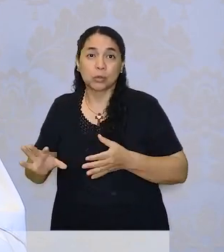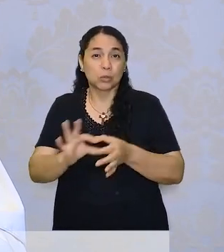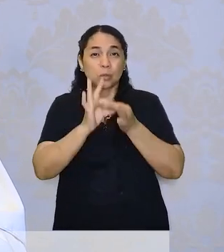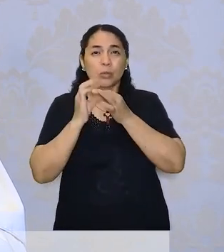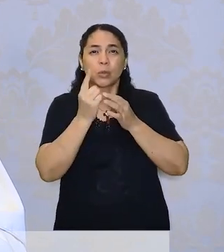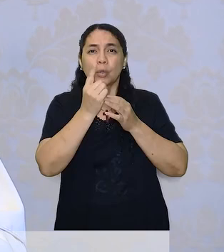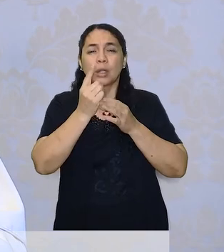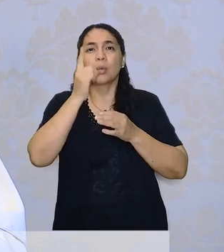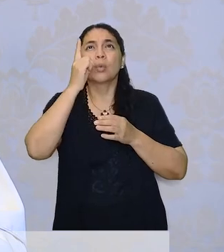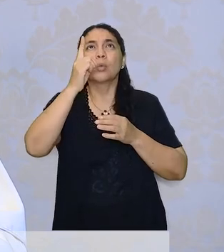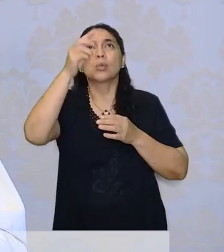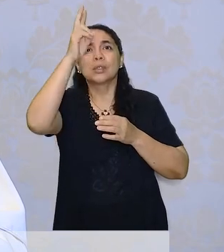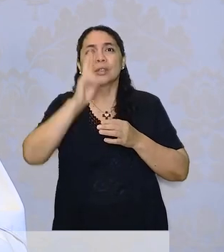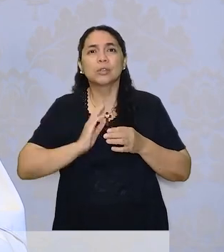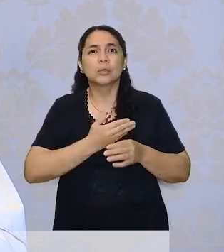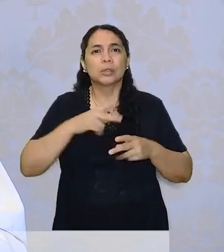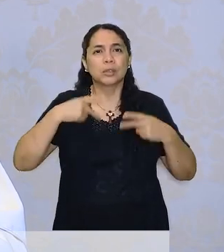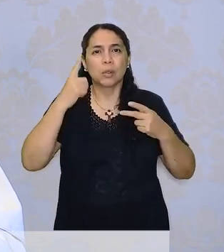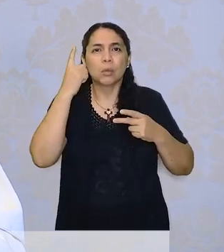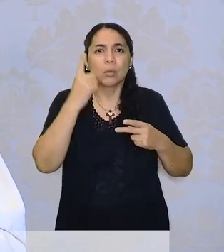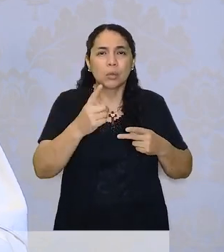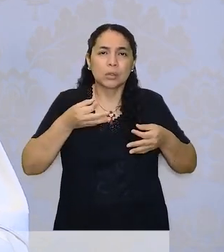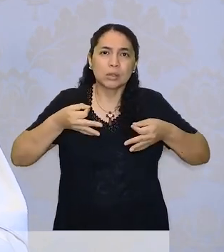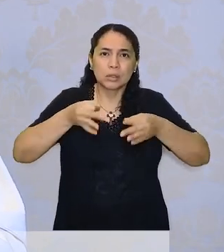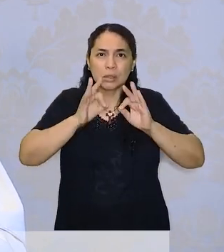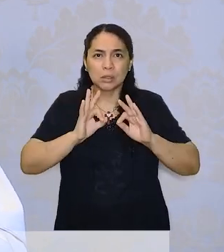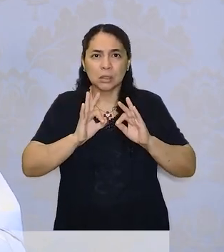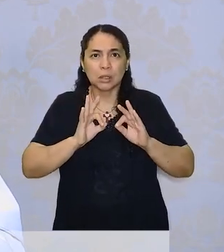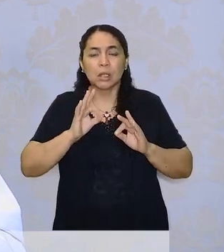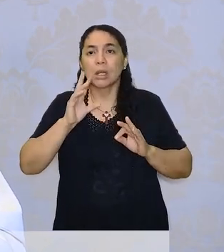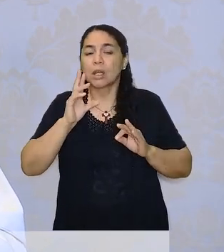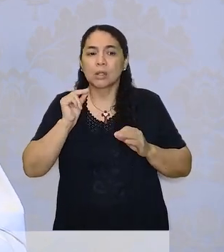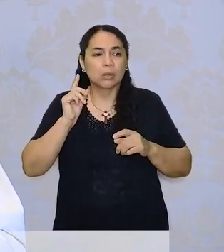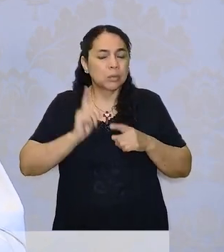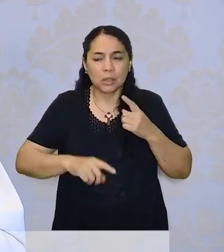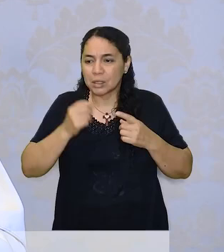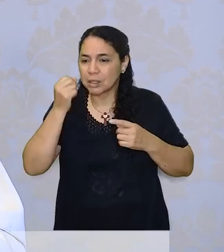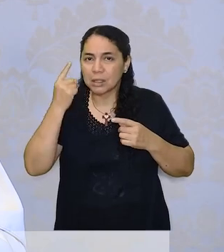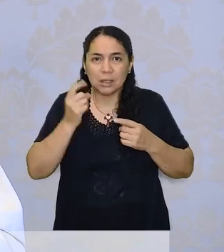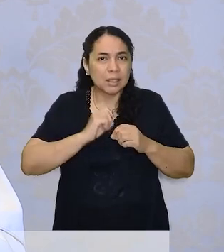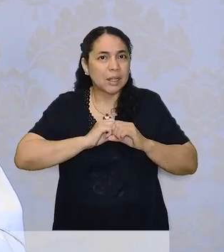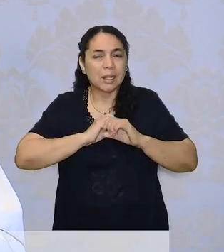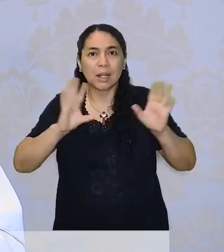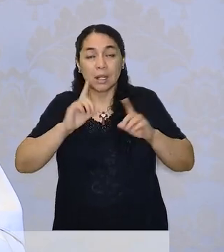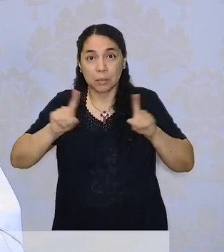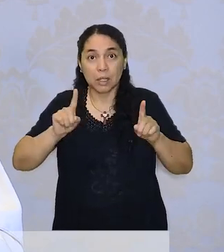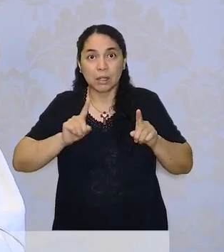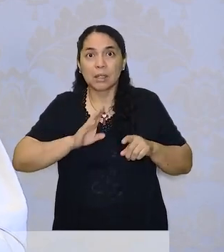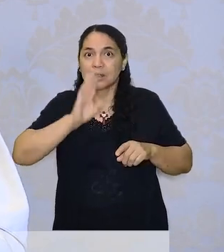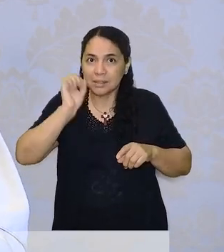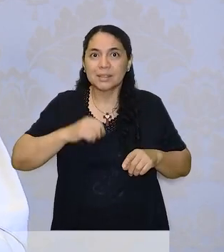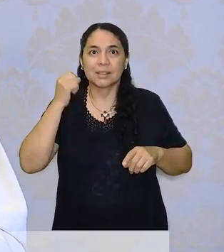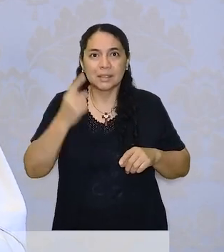los hombres. Somos uno en el único Señor de nuestra vida. Somos uno de una forma que no